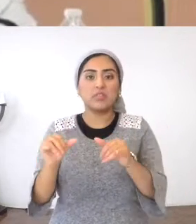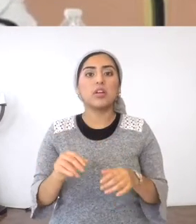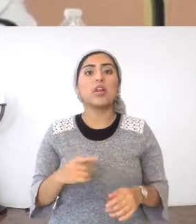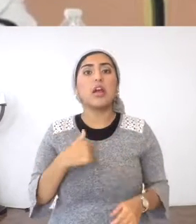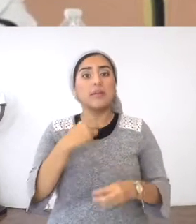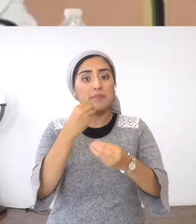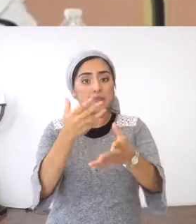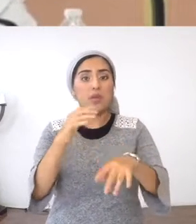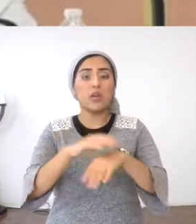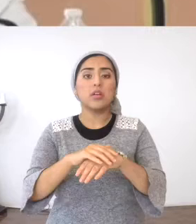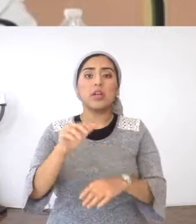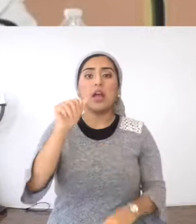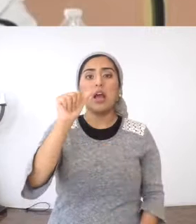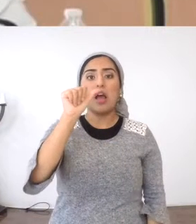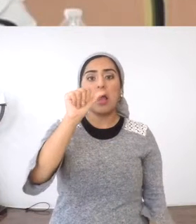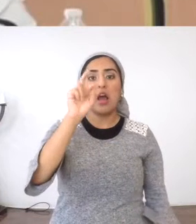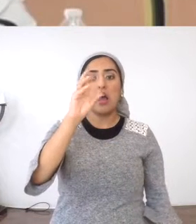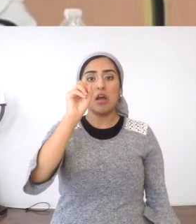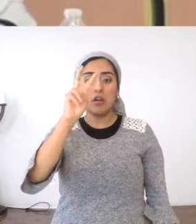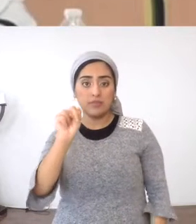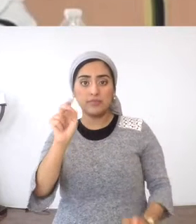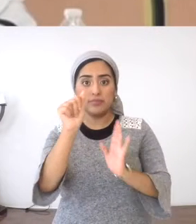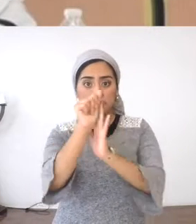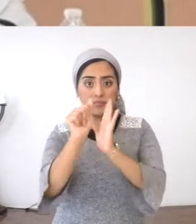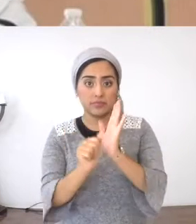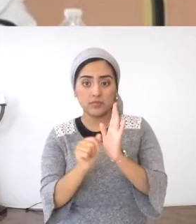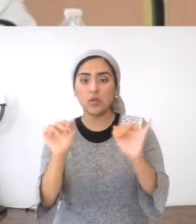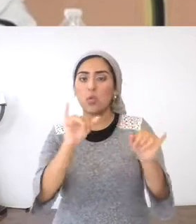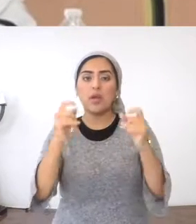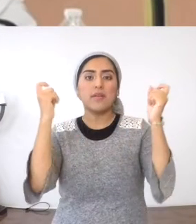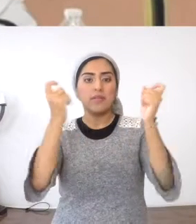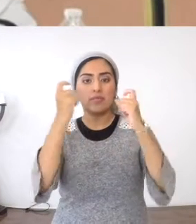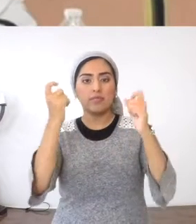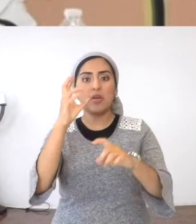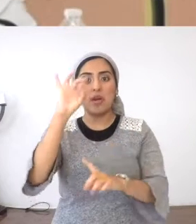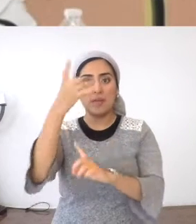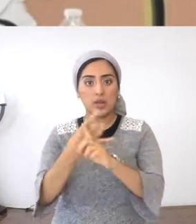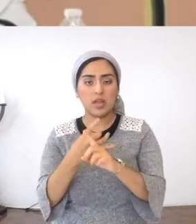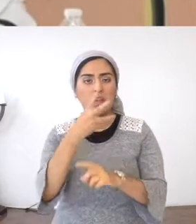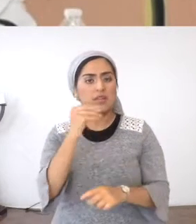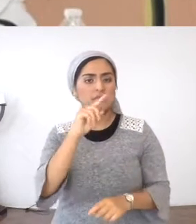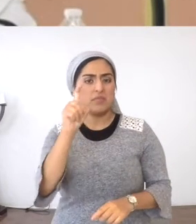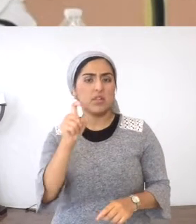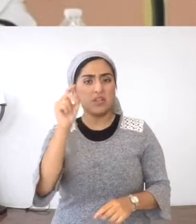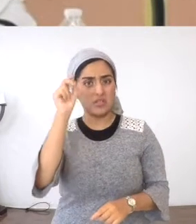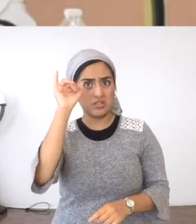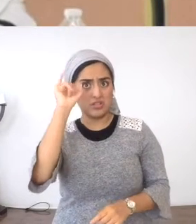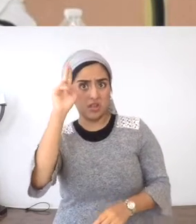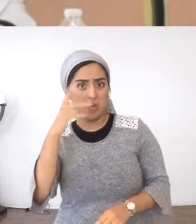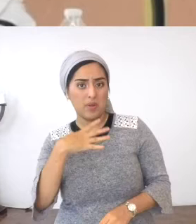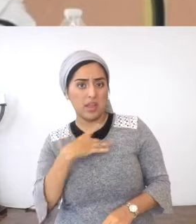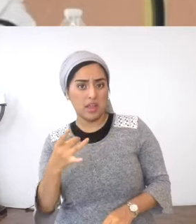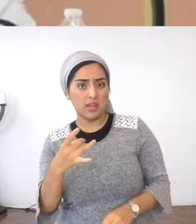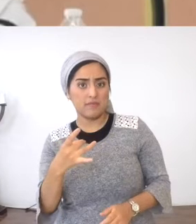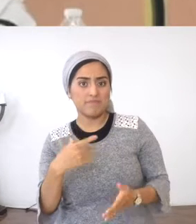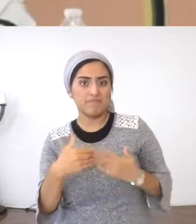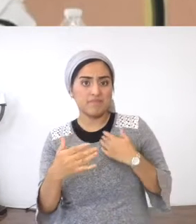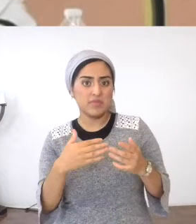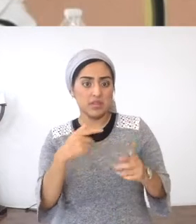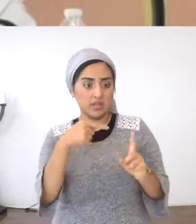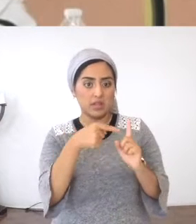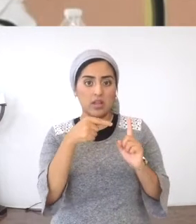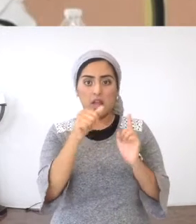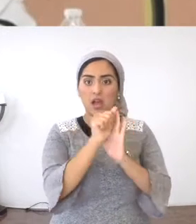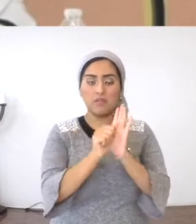De hecho Aarón En un inicio Hizo una fiesta igual En el mes octavo Y la pregunta es ¿Y fue del agrado De Yahweh? Aunque fuera